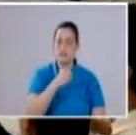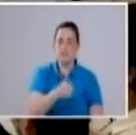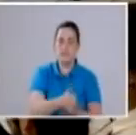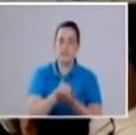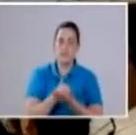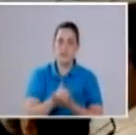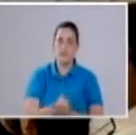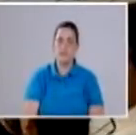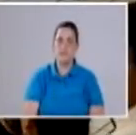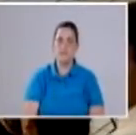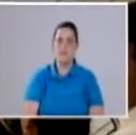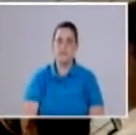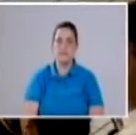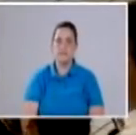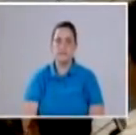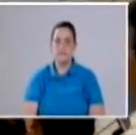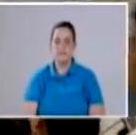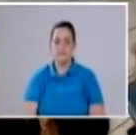espérate.